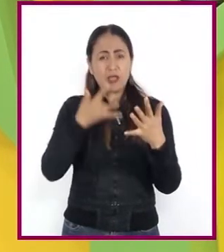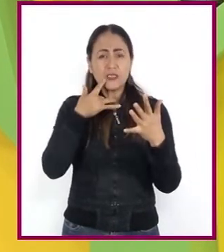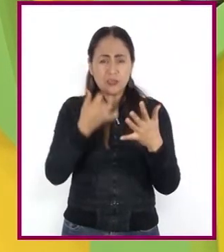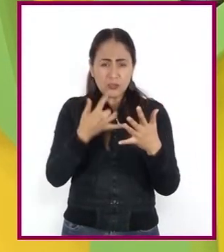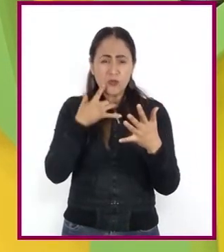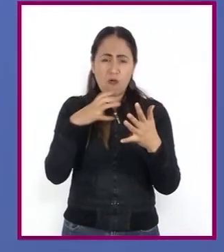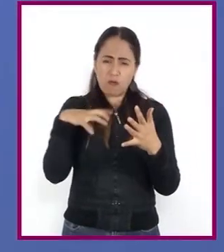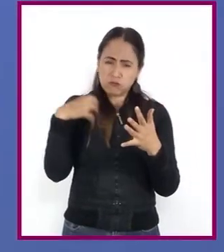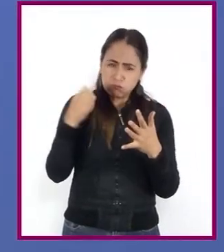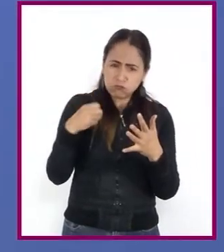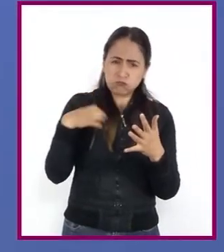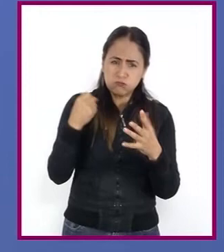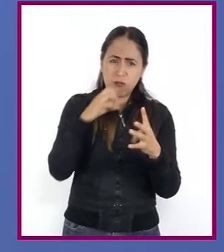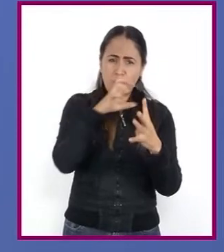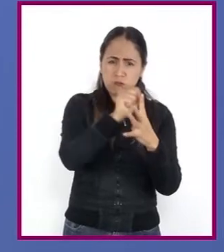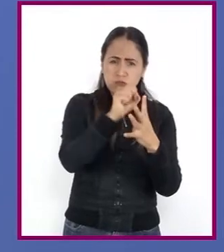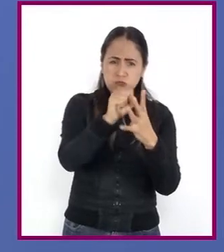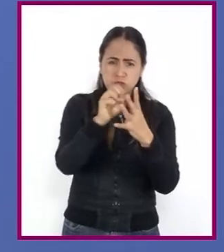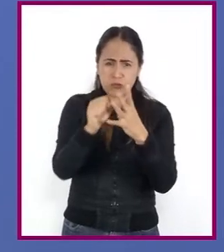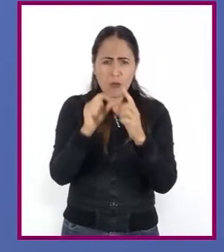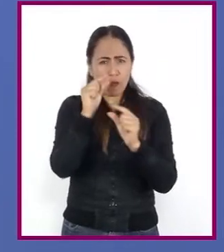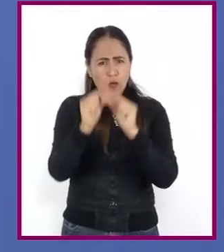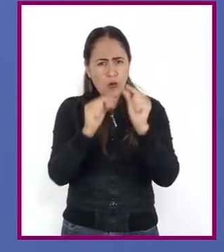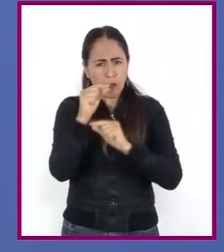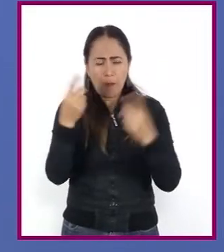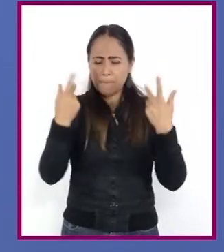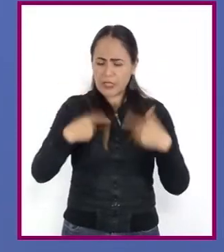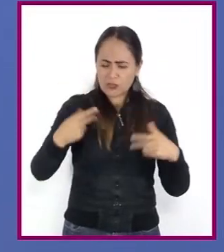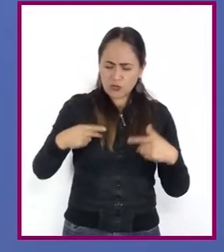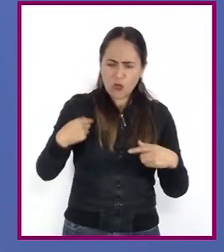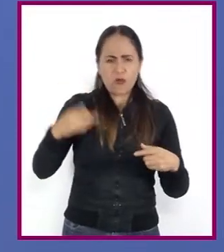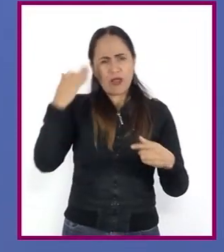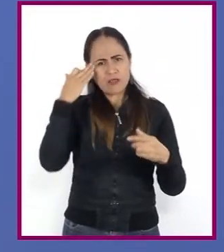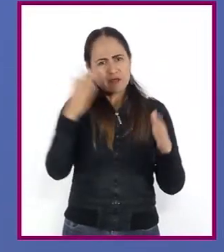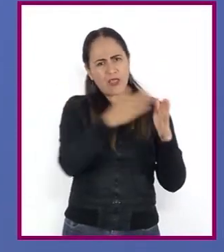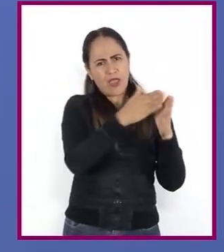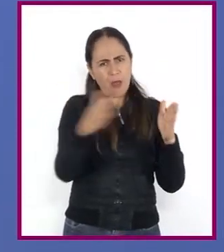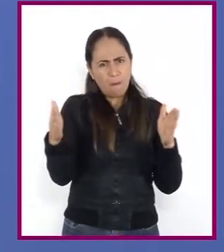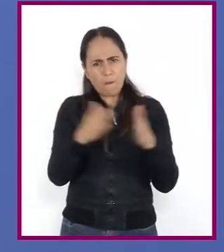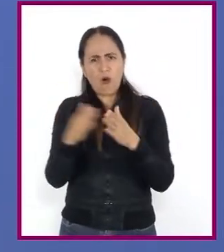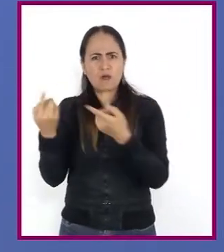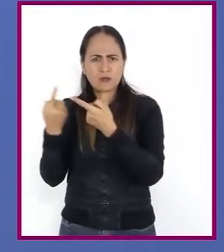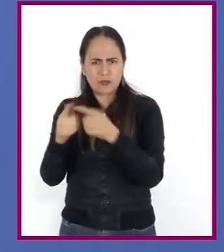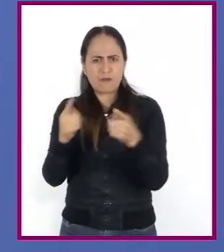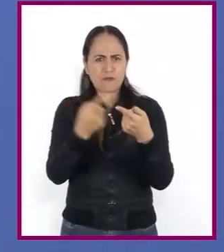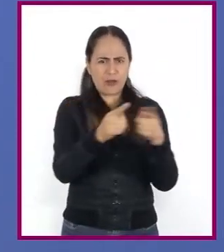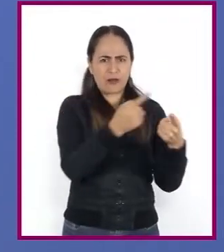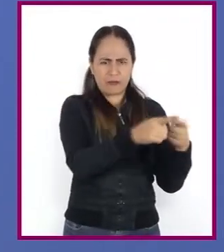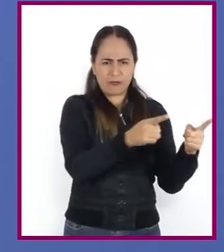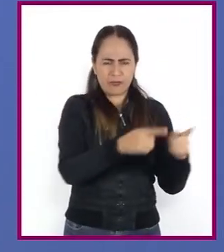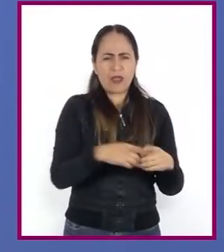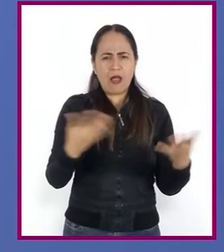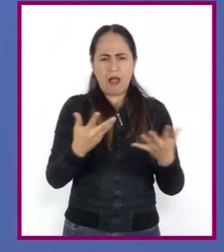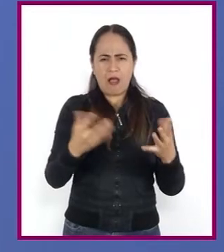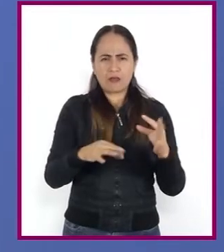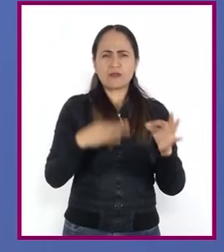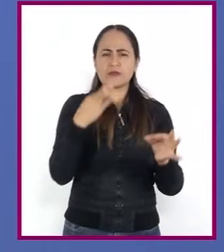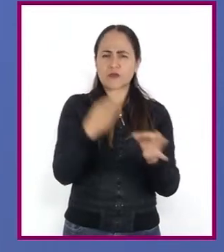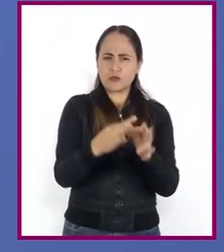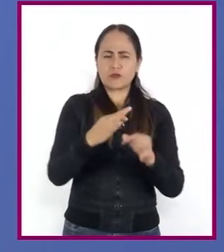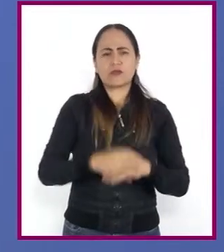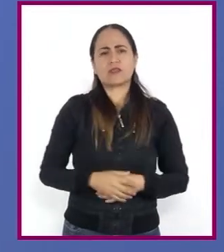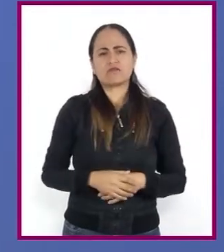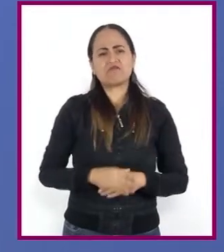poco a poco por diversos actores y en diferentes etapas y procesos históricos, donde han